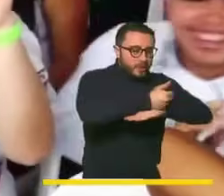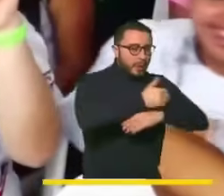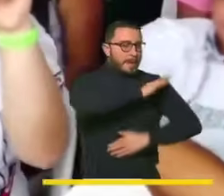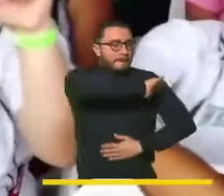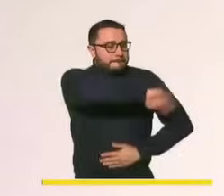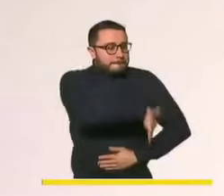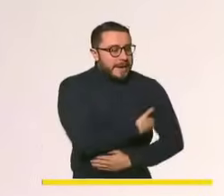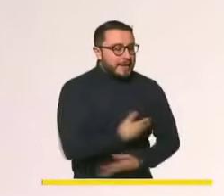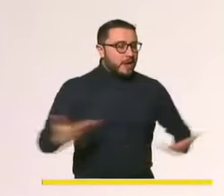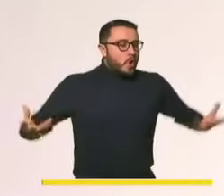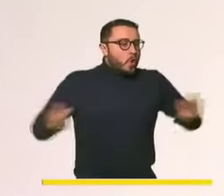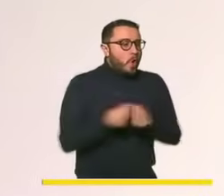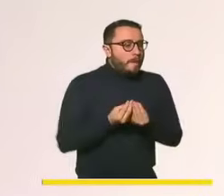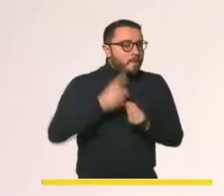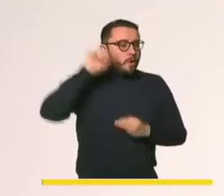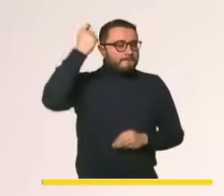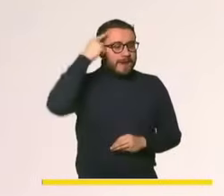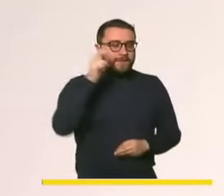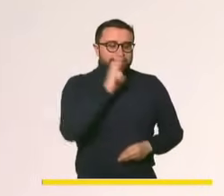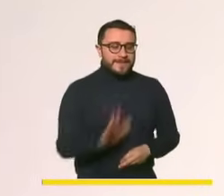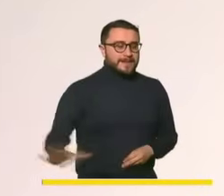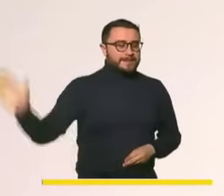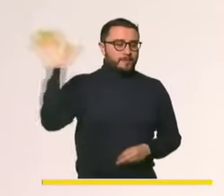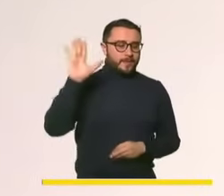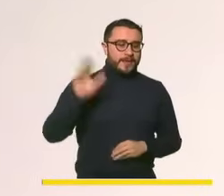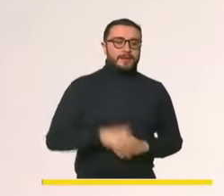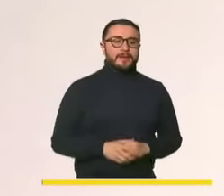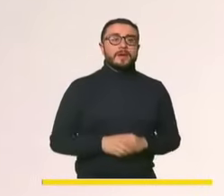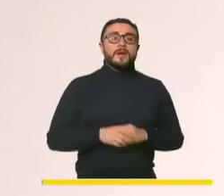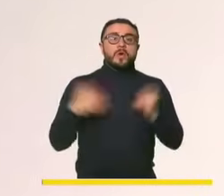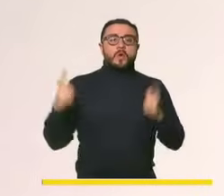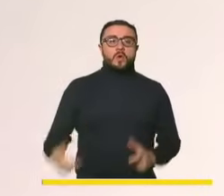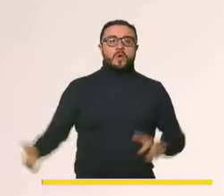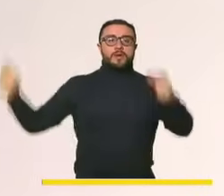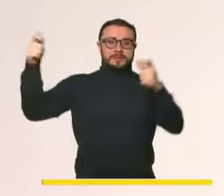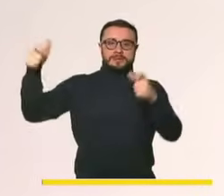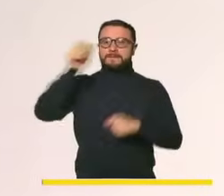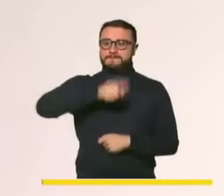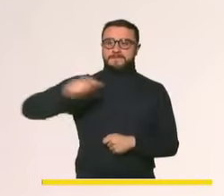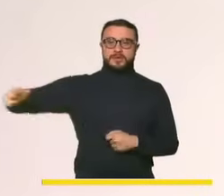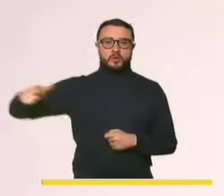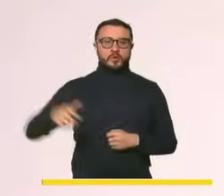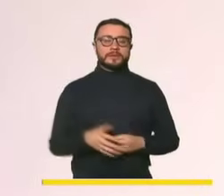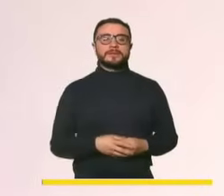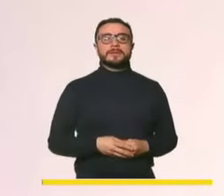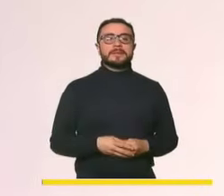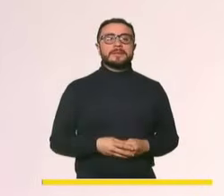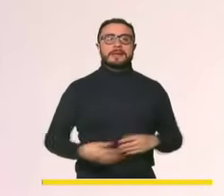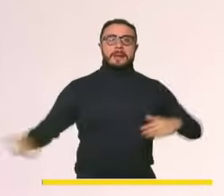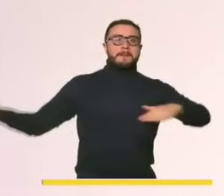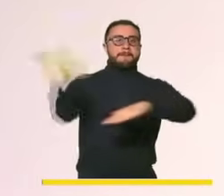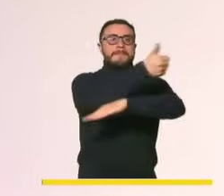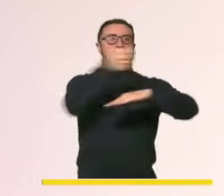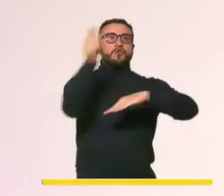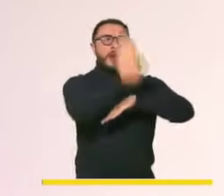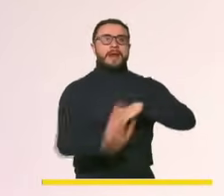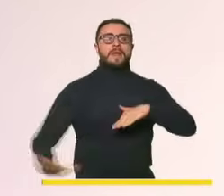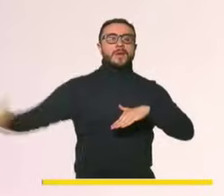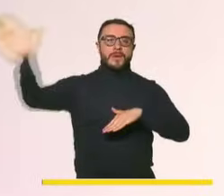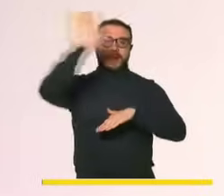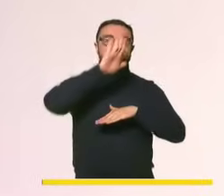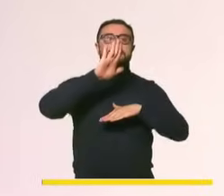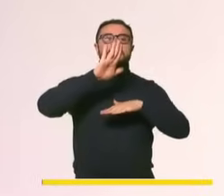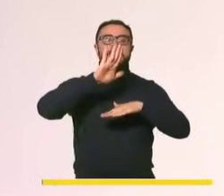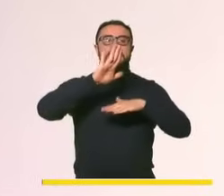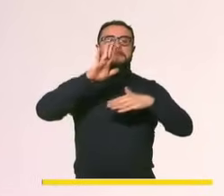y funcionarios del Gobierno Nacional, congresistas de la República, mandos regionales de las Fuerzas